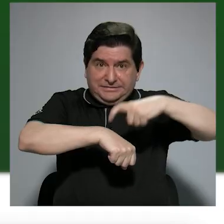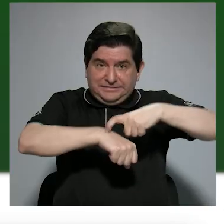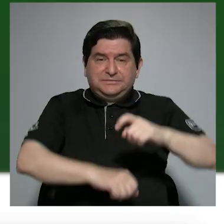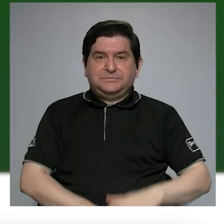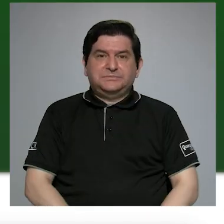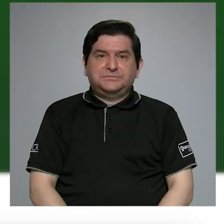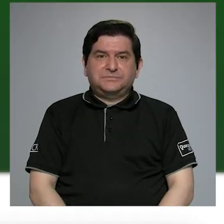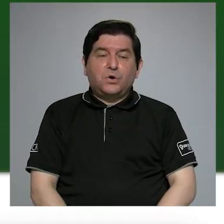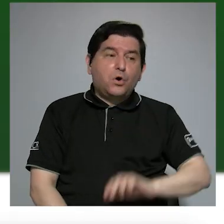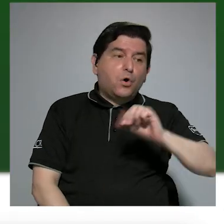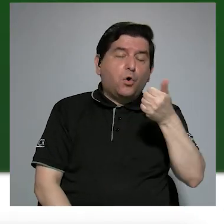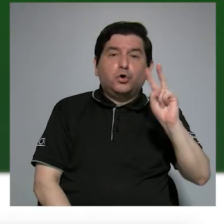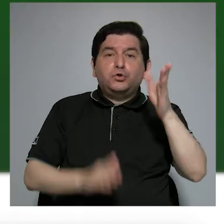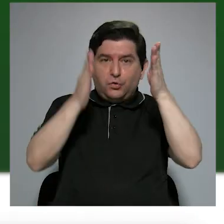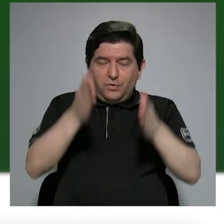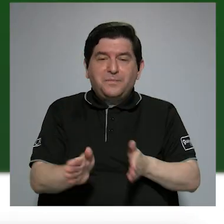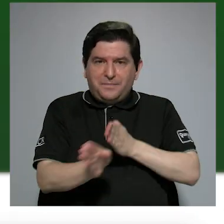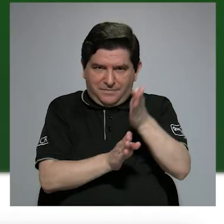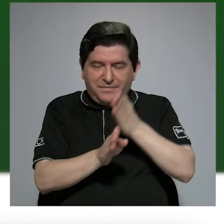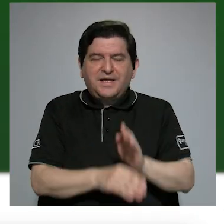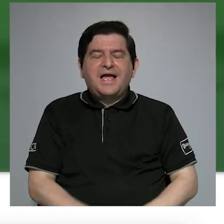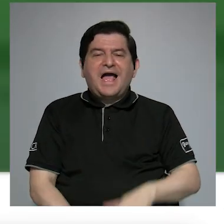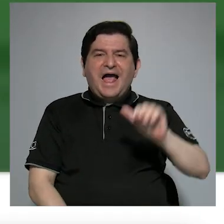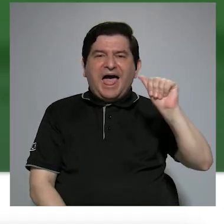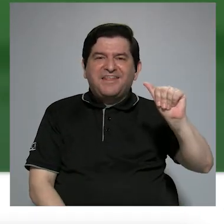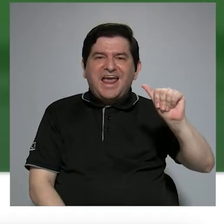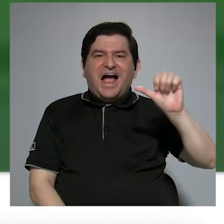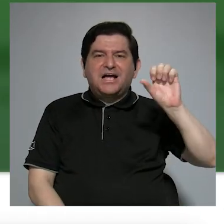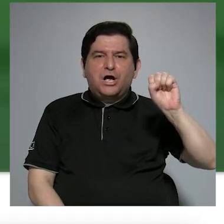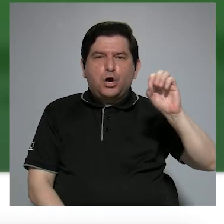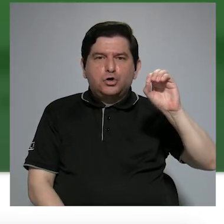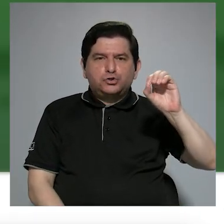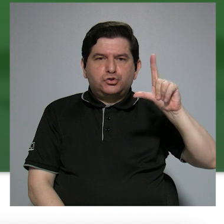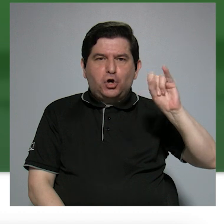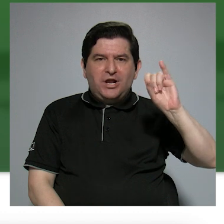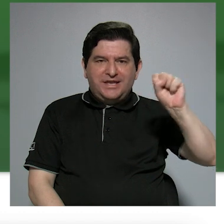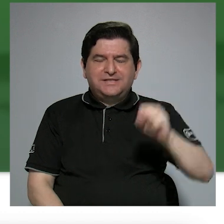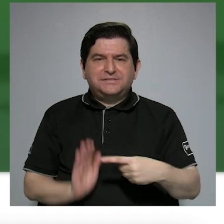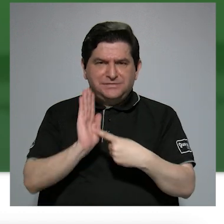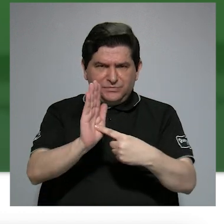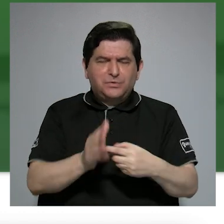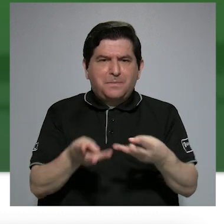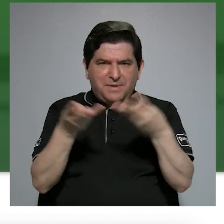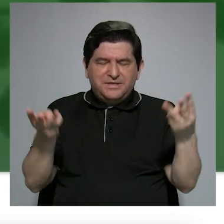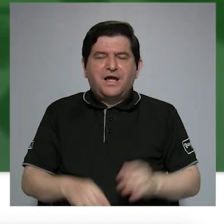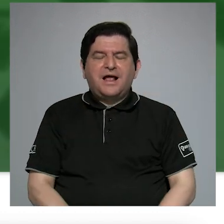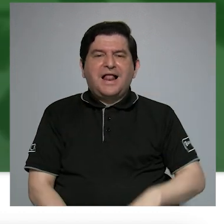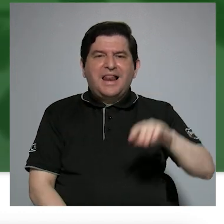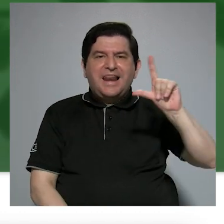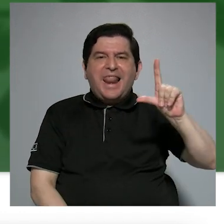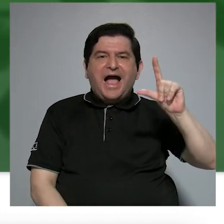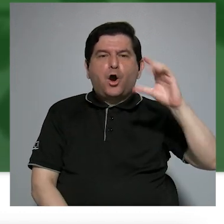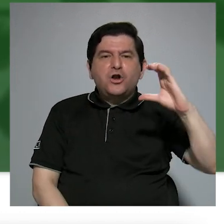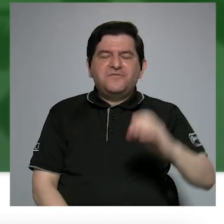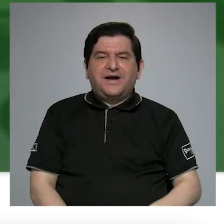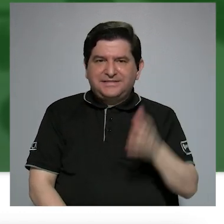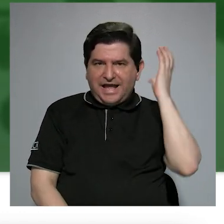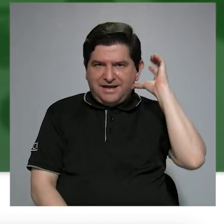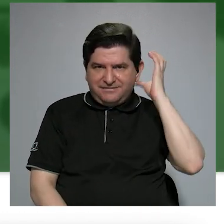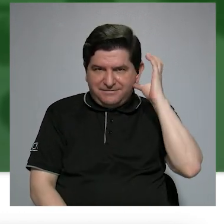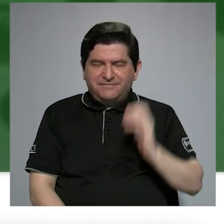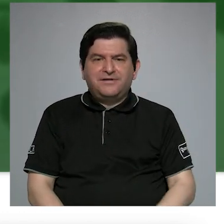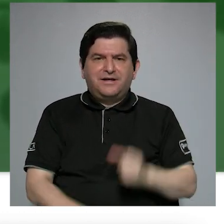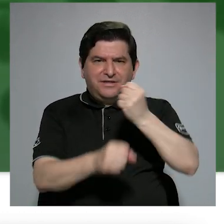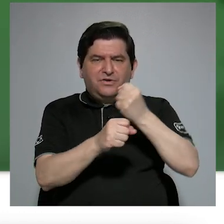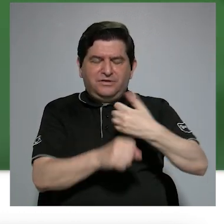momento, otro compañero de la carrera, Adrián Solís, me enseñó material de La Colifata, que es una radio